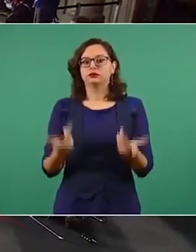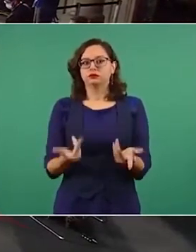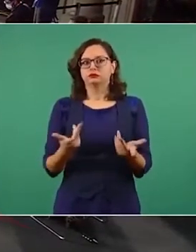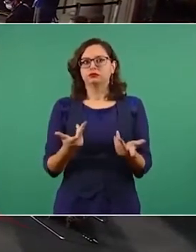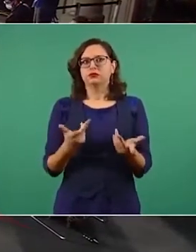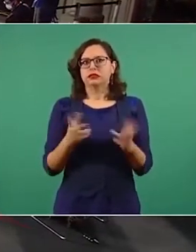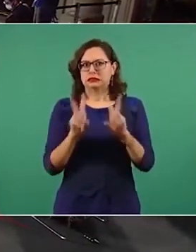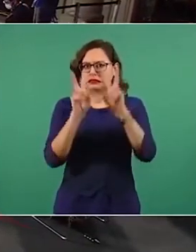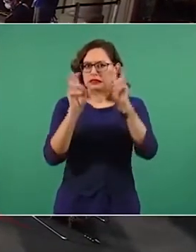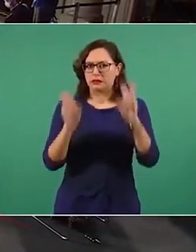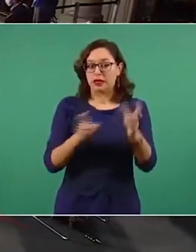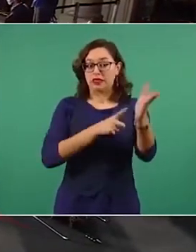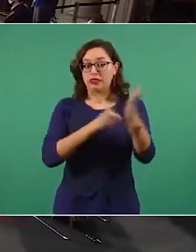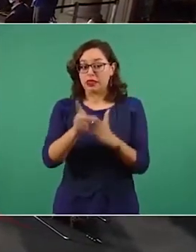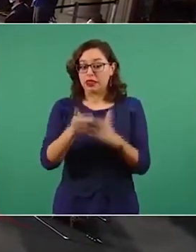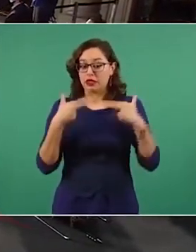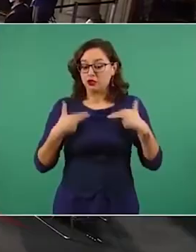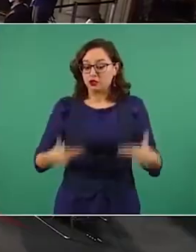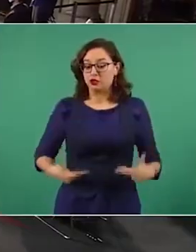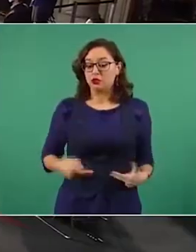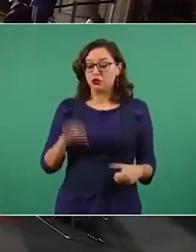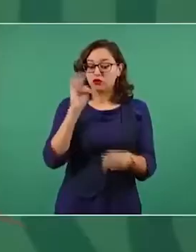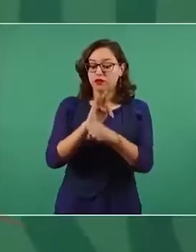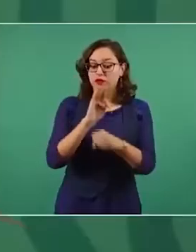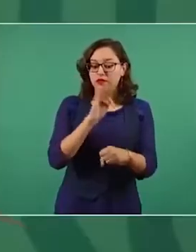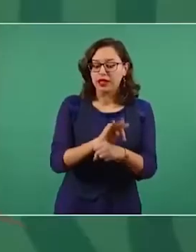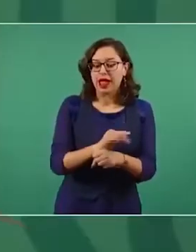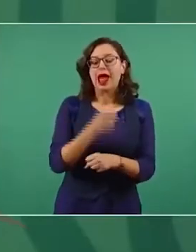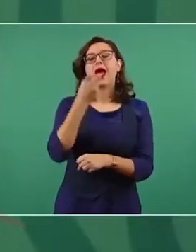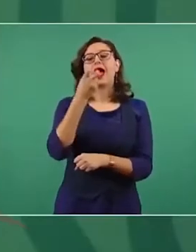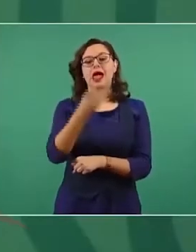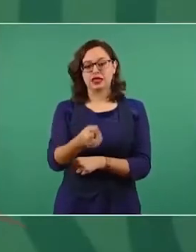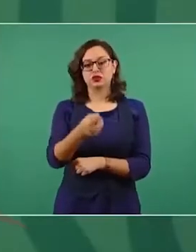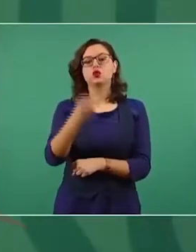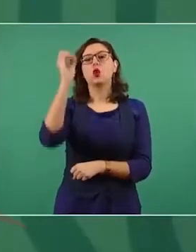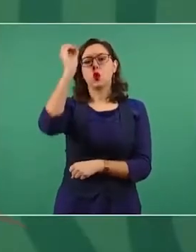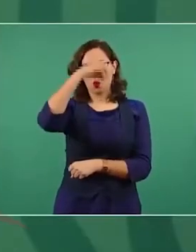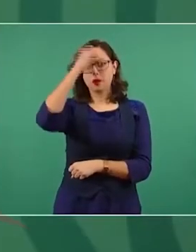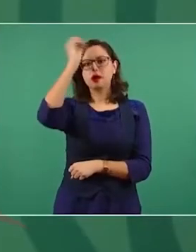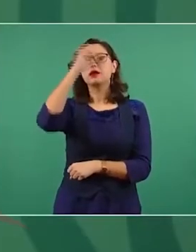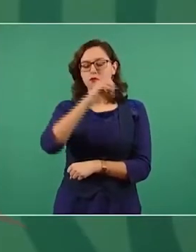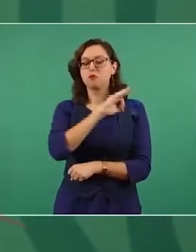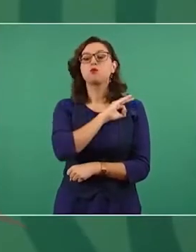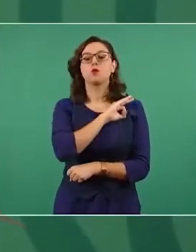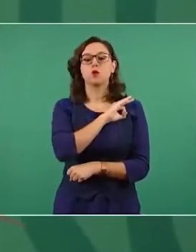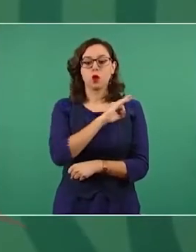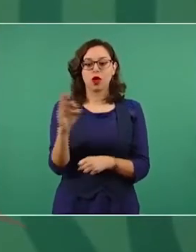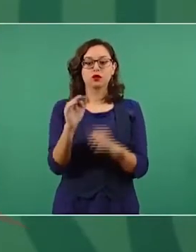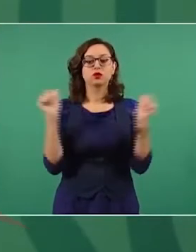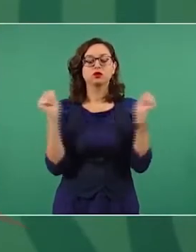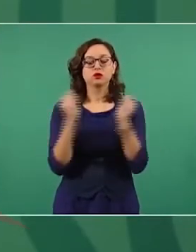mandatario dijo estar a favor de elecciones libres y mostró su rechazo al encarcelamiento de opositores.